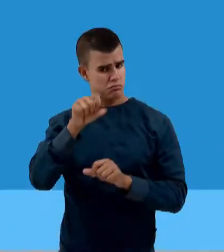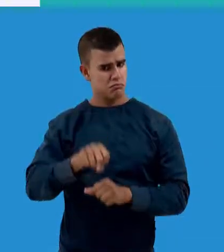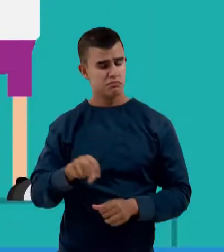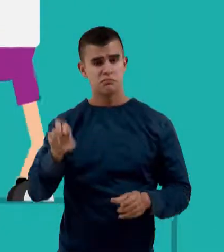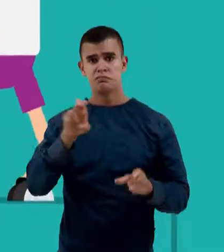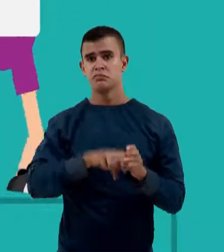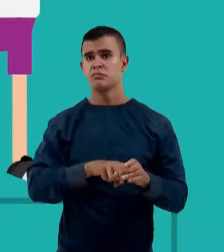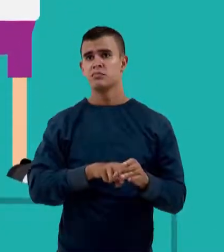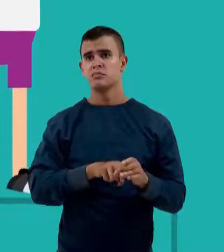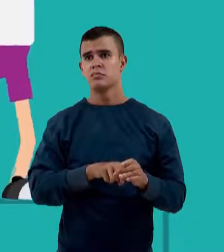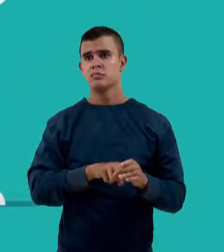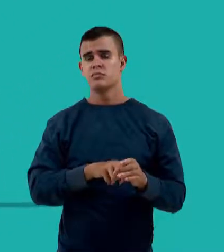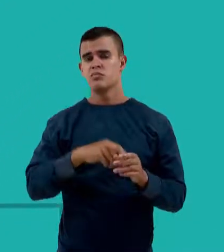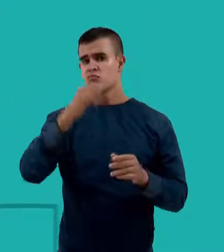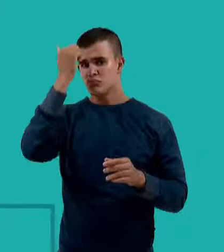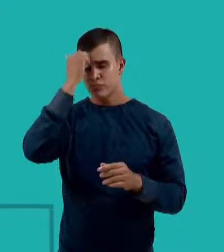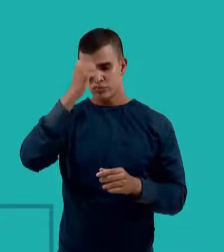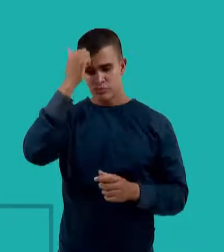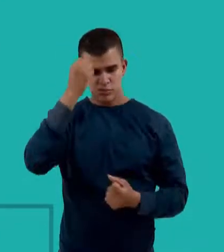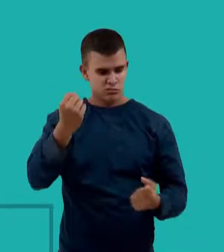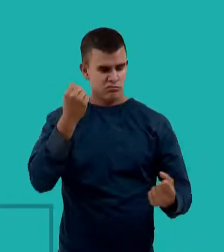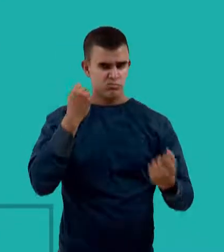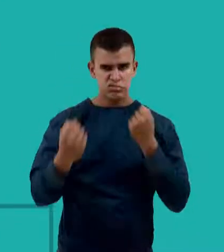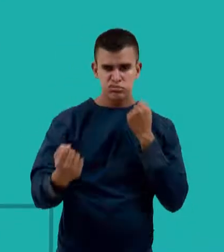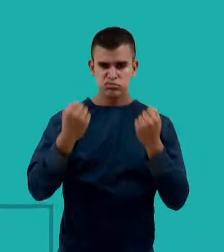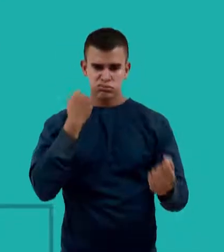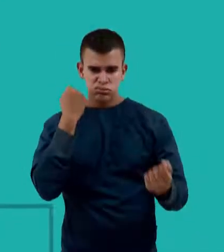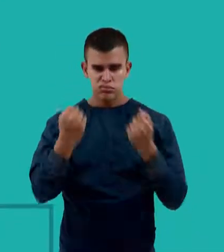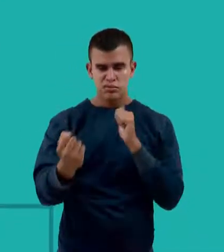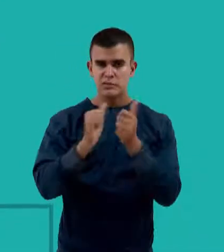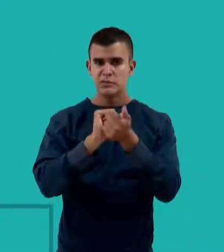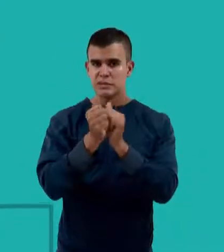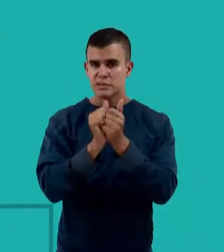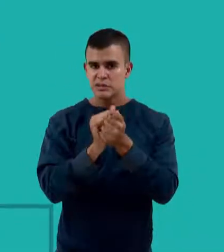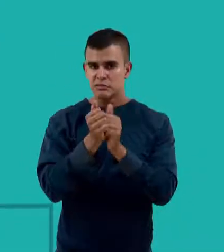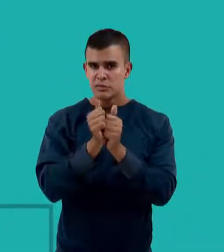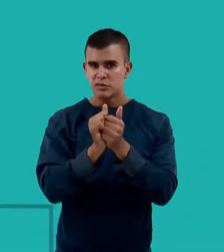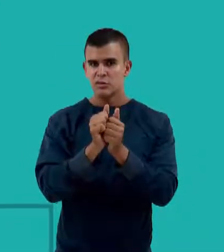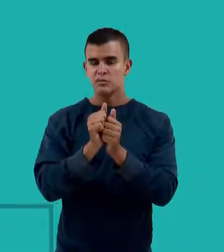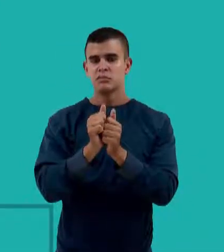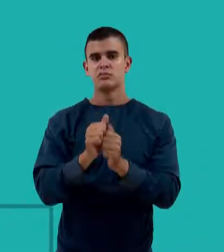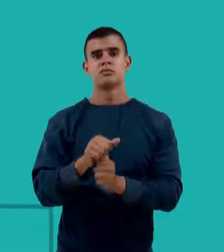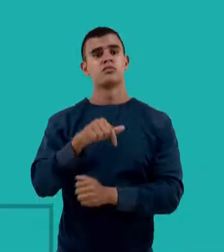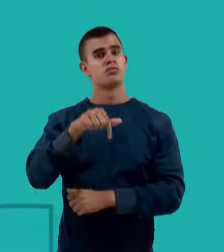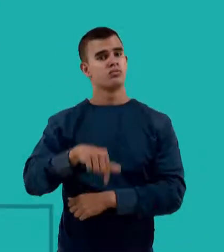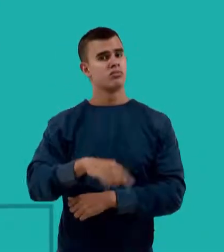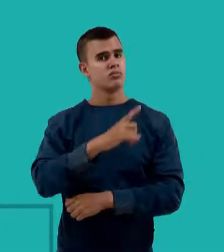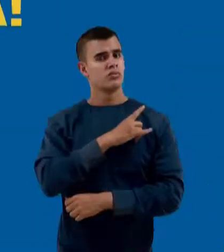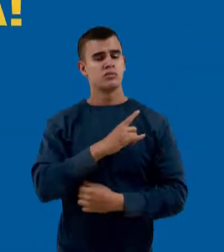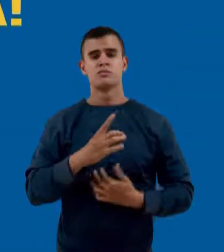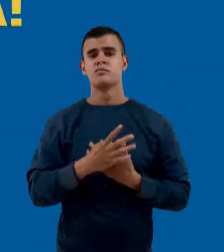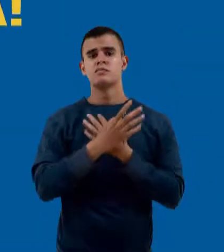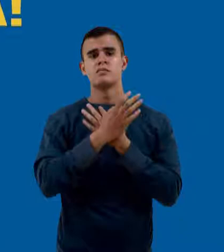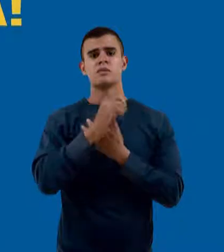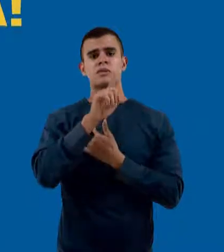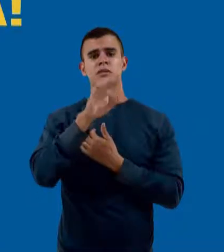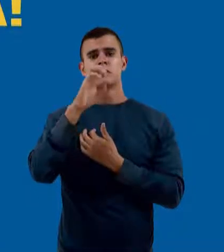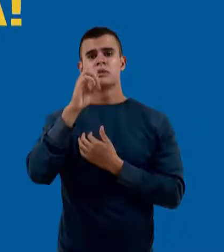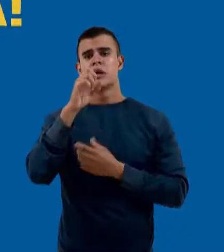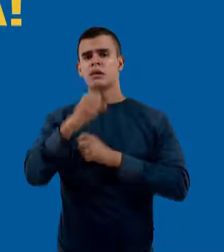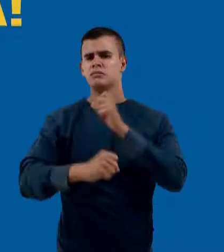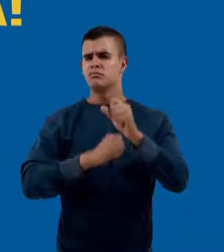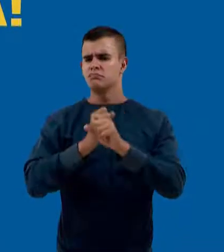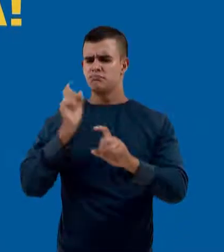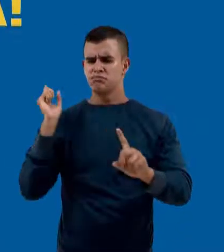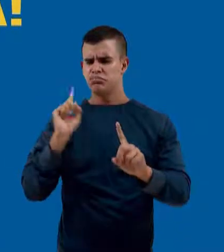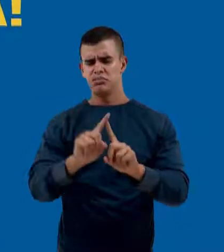campeones. Matricúlate ya en el pregrado de Licenciatura en Educación Física y Deportes. Universidad Santiago